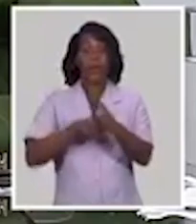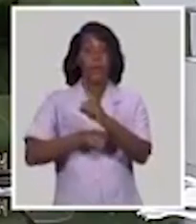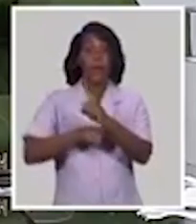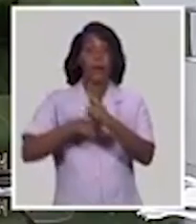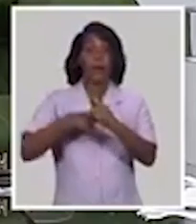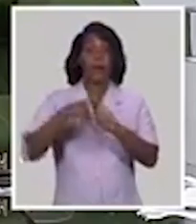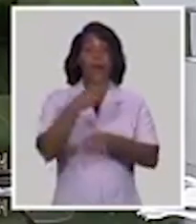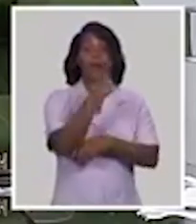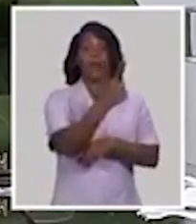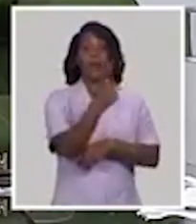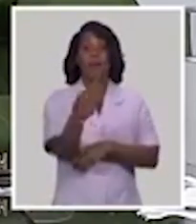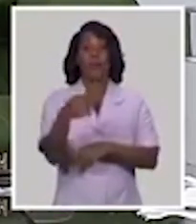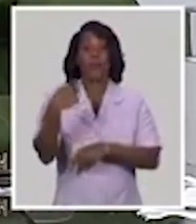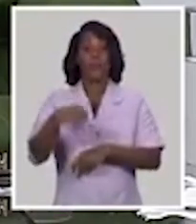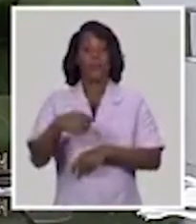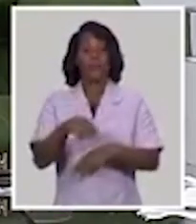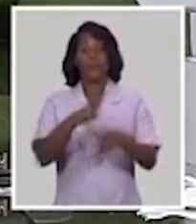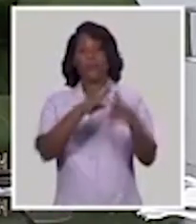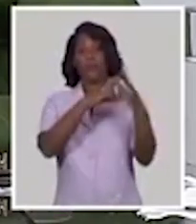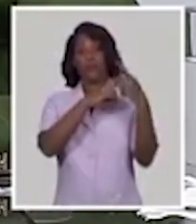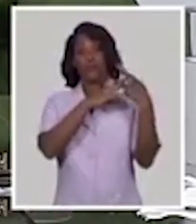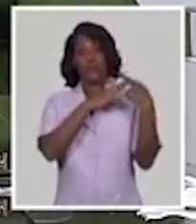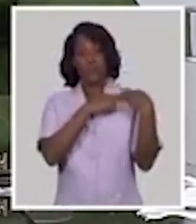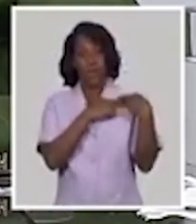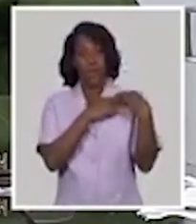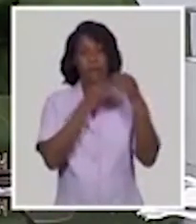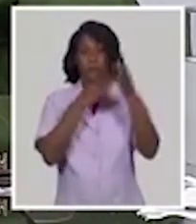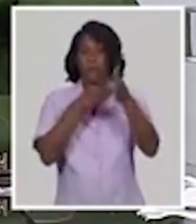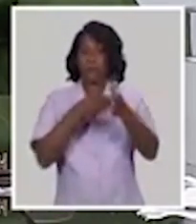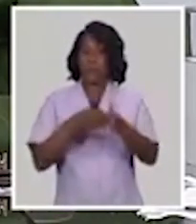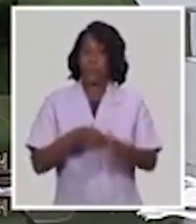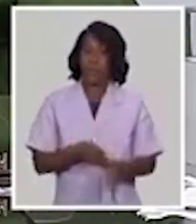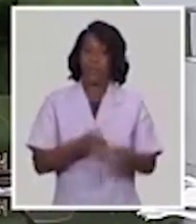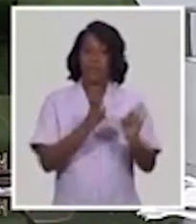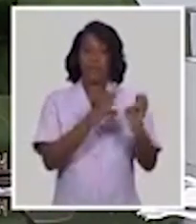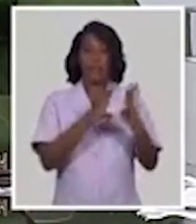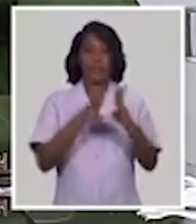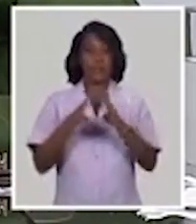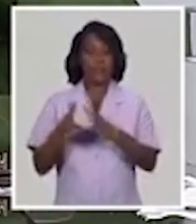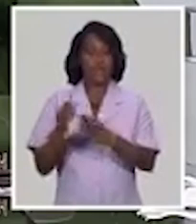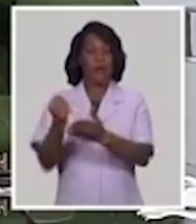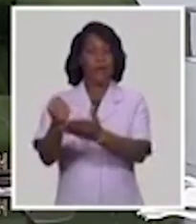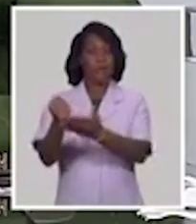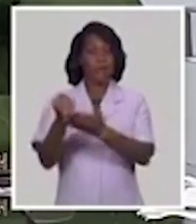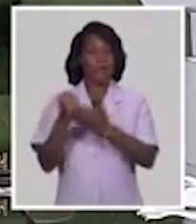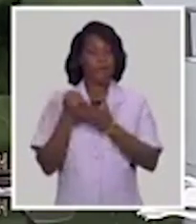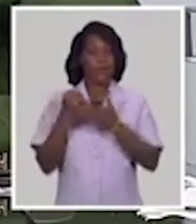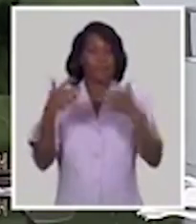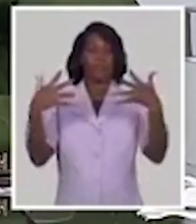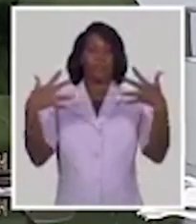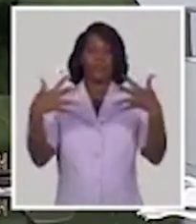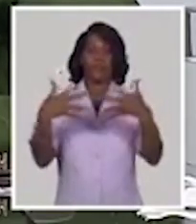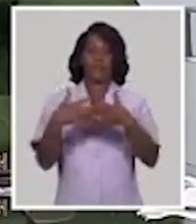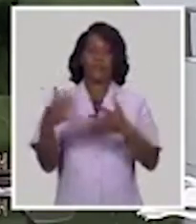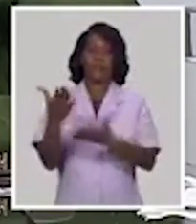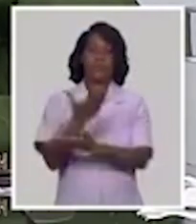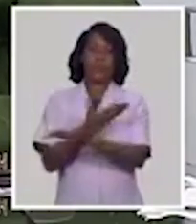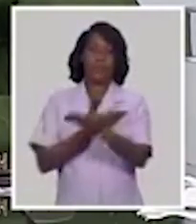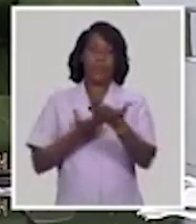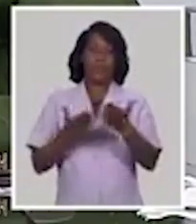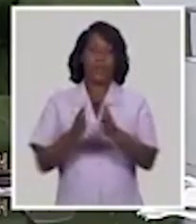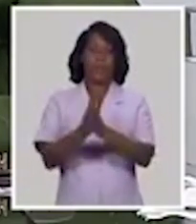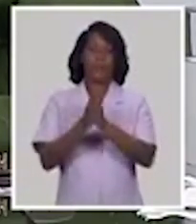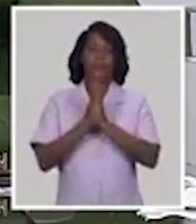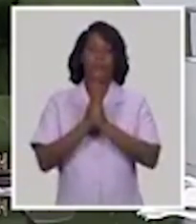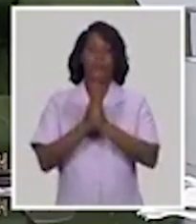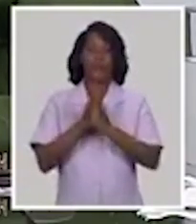papel donde le corresponda y aportar, por supuesto, su cuota de sacrificio, que es lo que se está